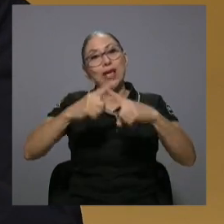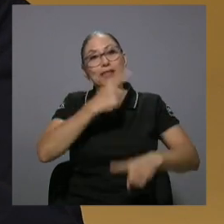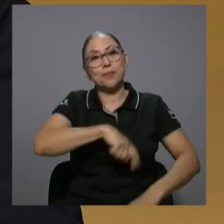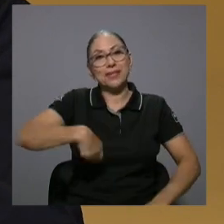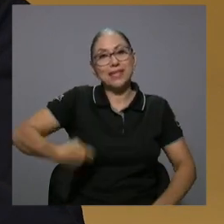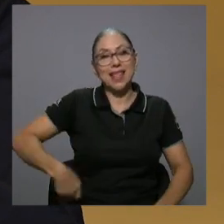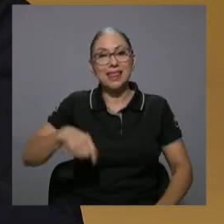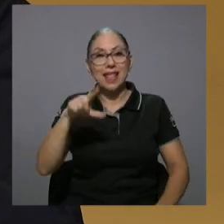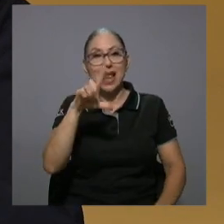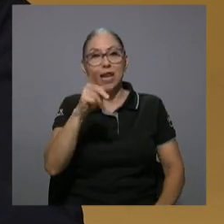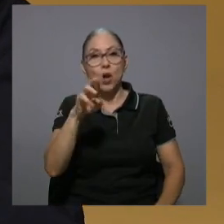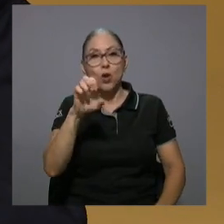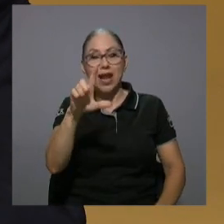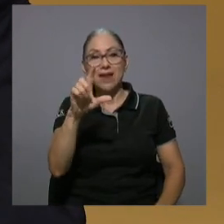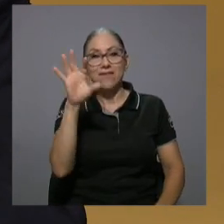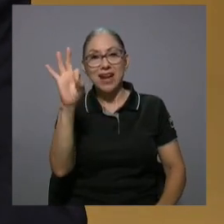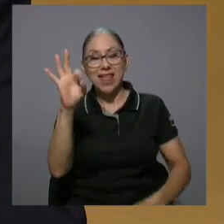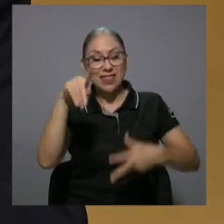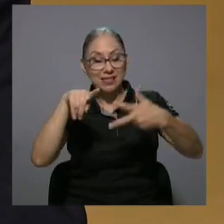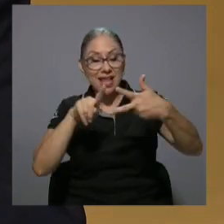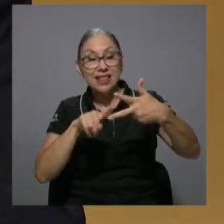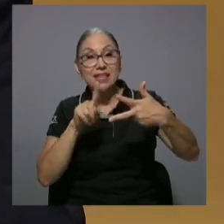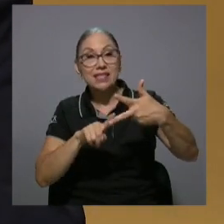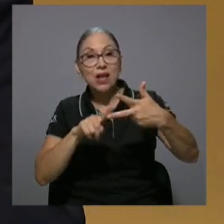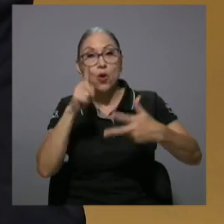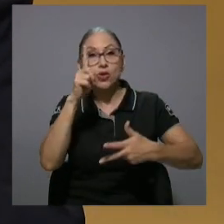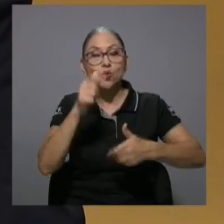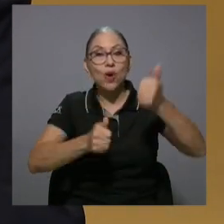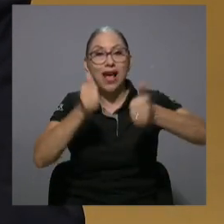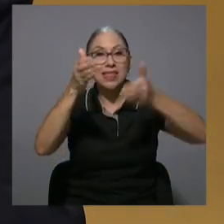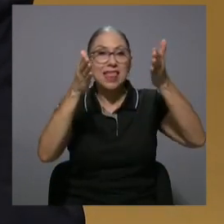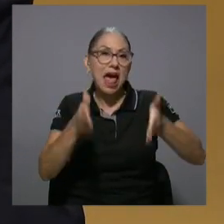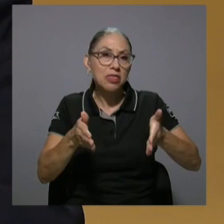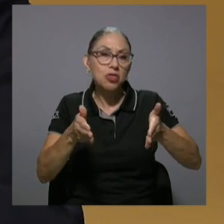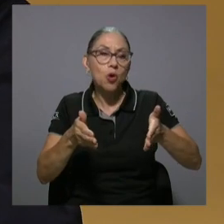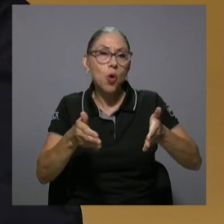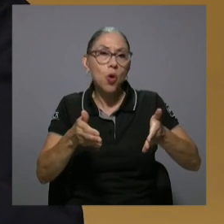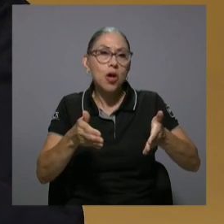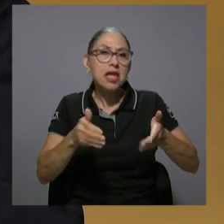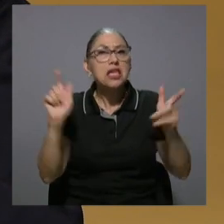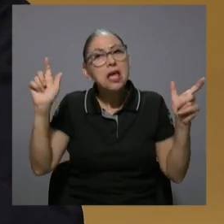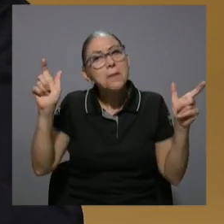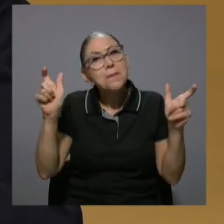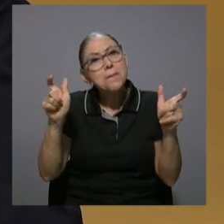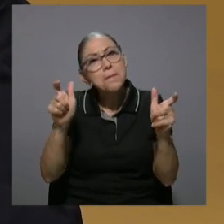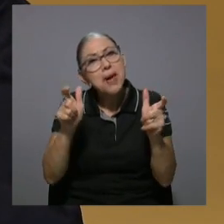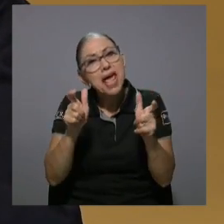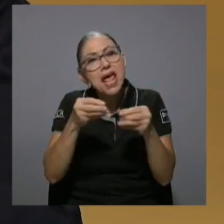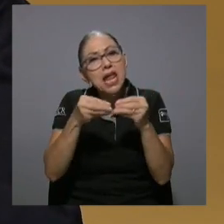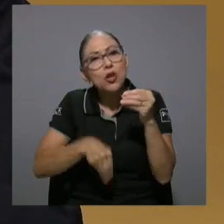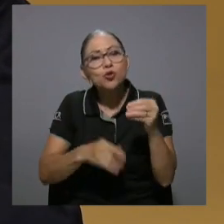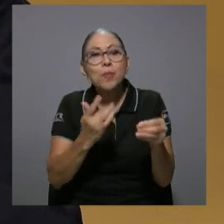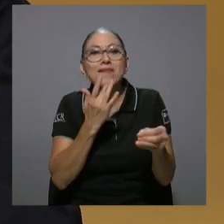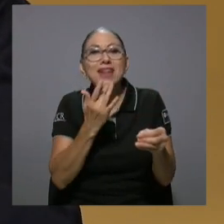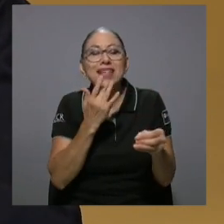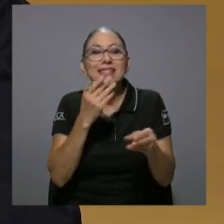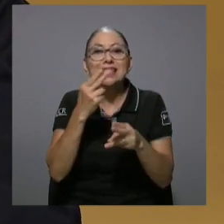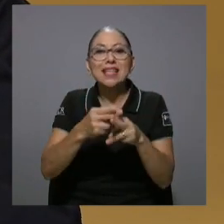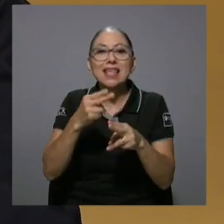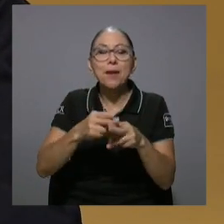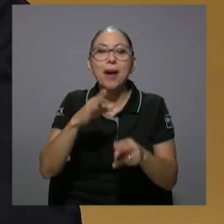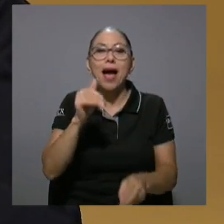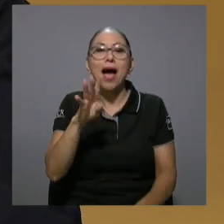Leonel Fernández, y el tercero es un candidato menor en cuanto a las preferencias electorales que se llama